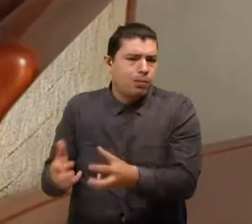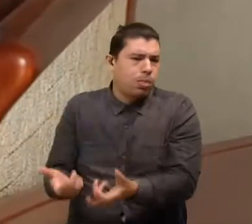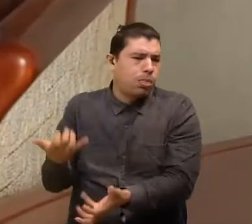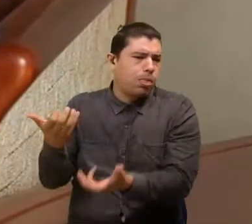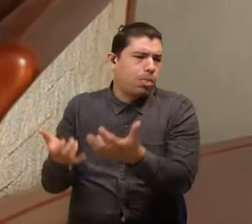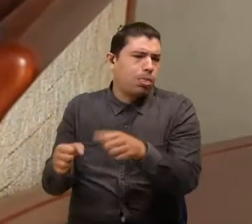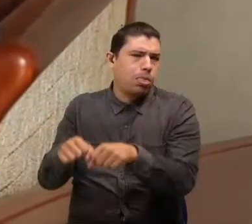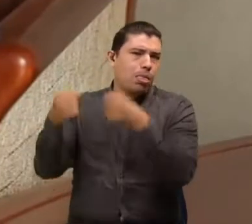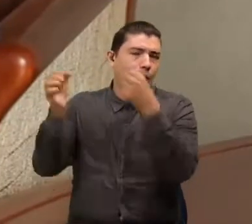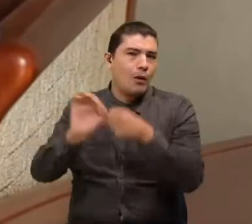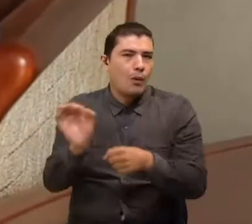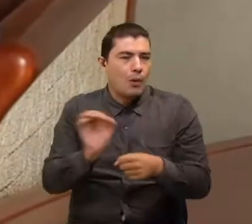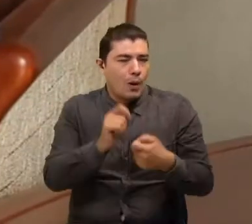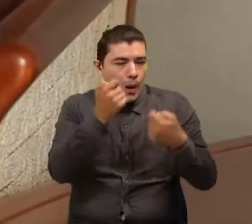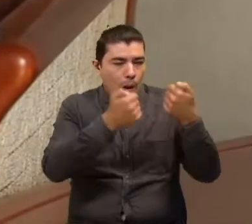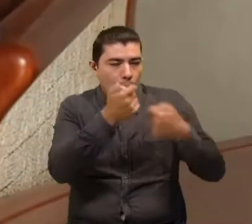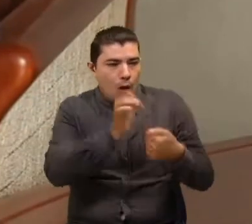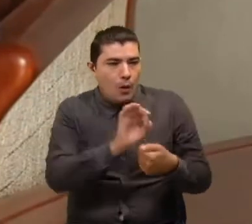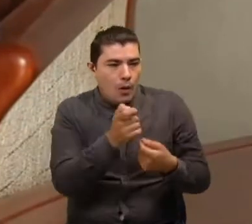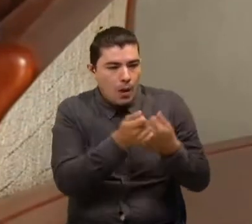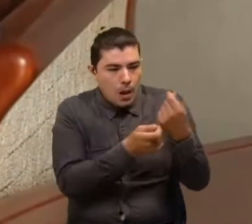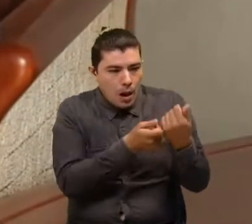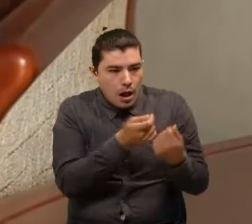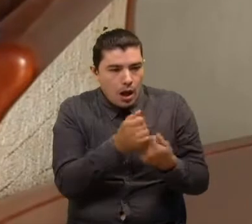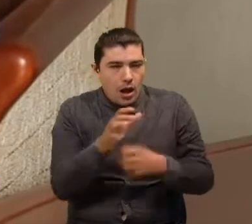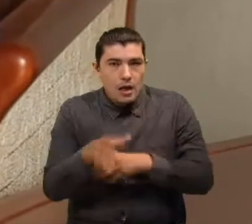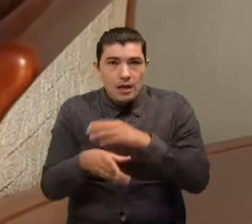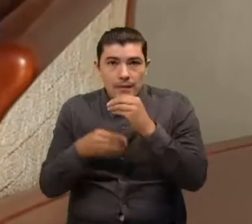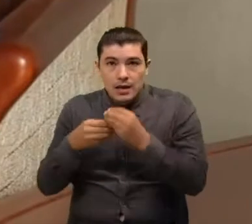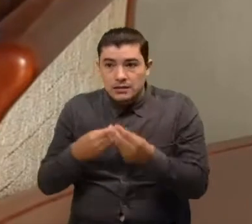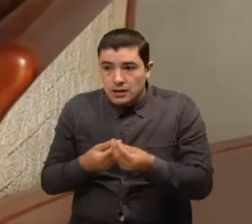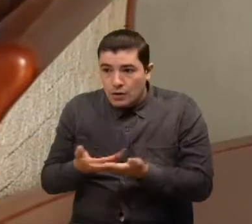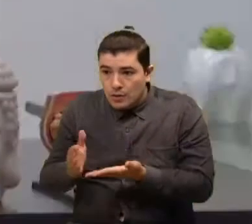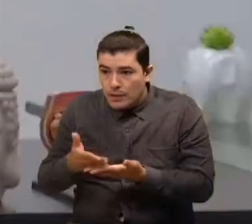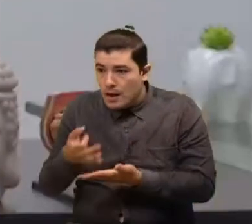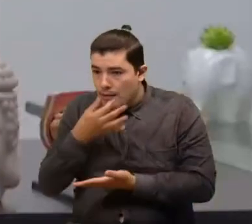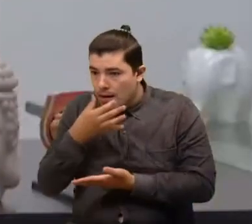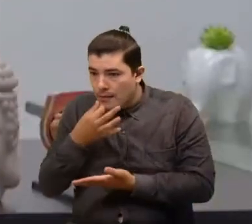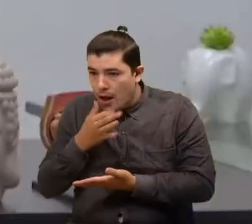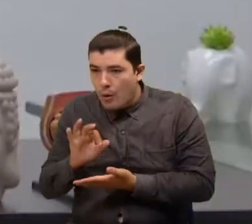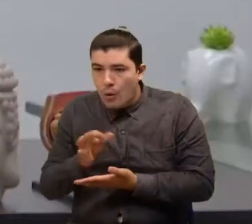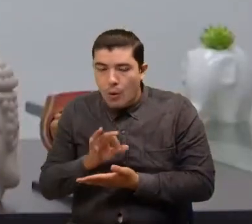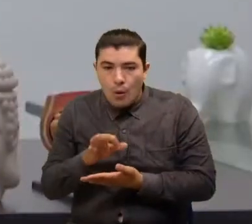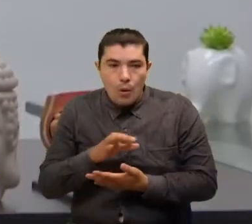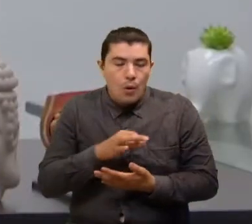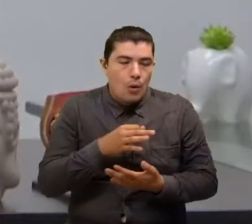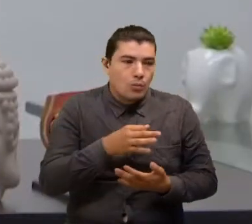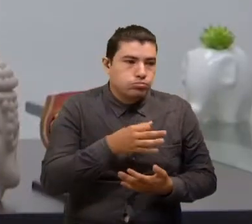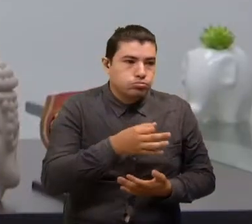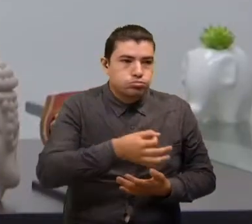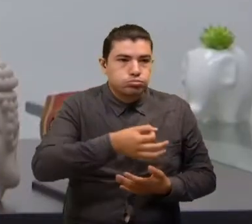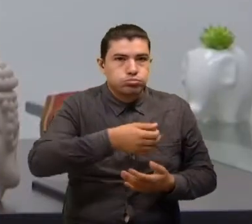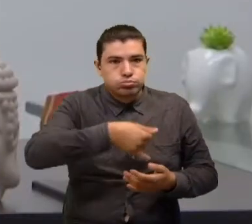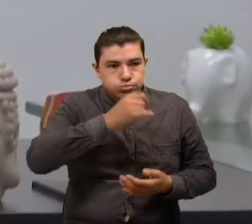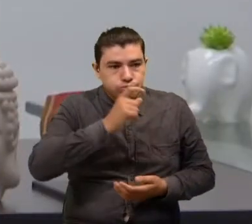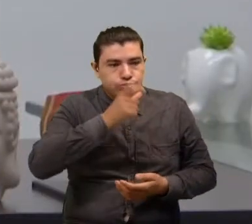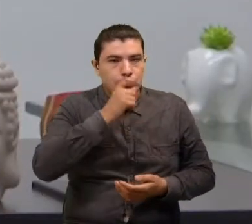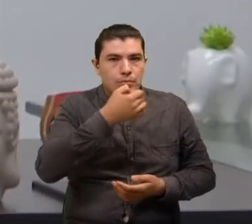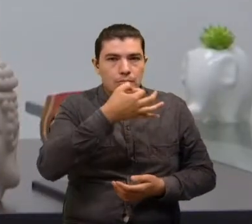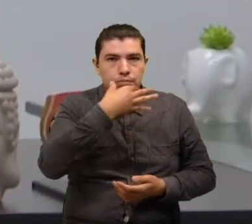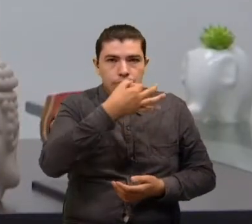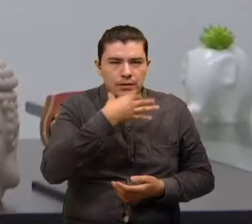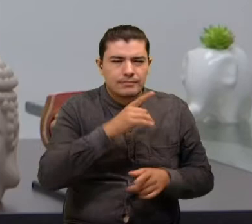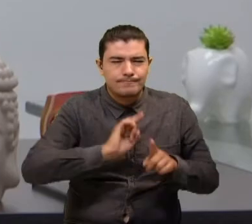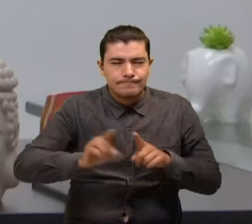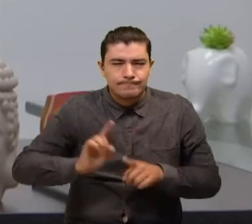olvidas y fallos de cálculo en el manejo del dinero, falla en la ingesta de la toma de los medicamentos. ¿Cuáles son las recomendaciones de prevención en casa para los adultos